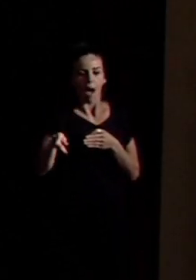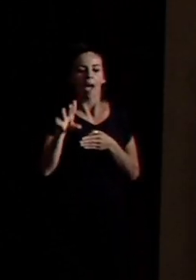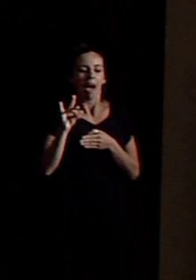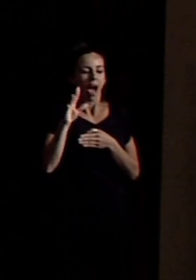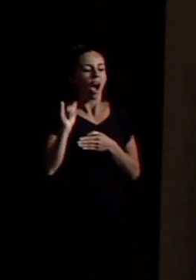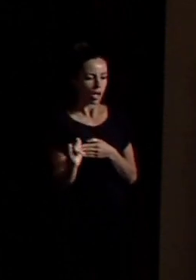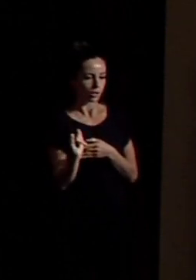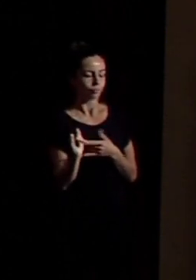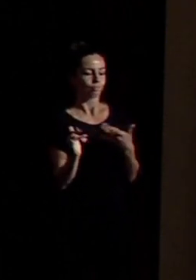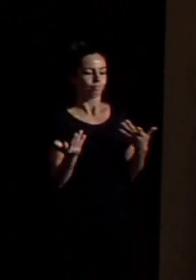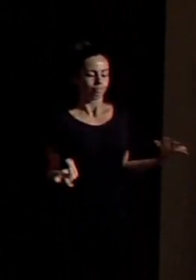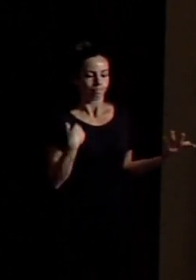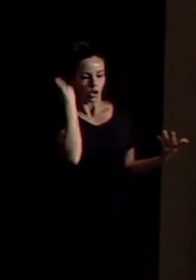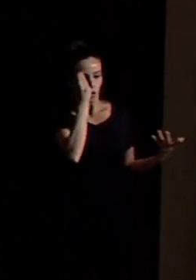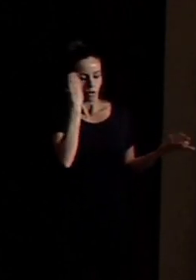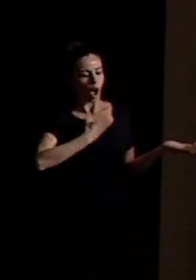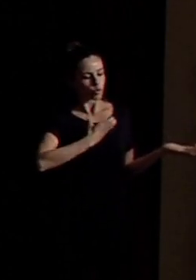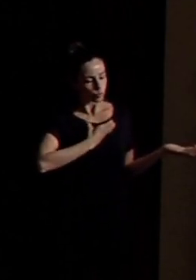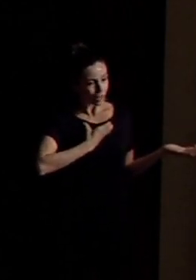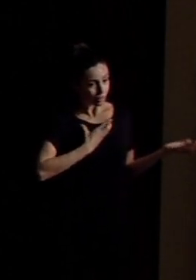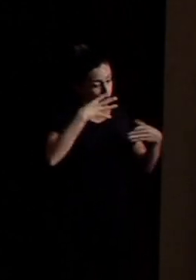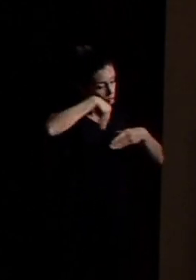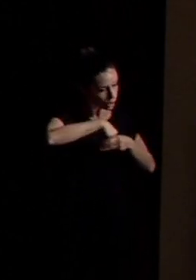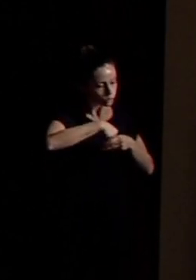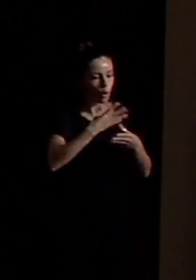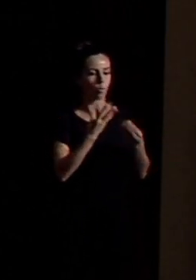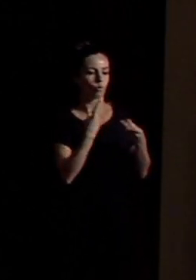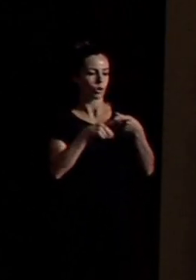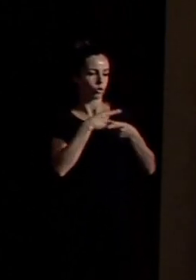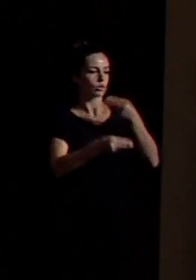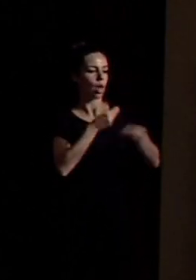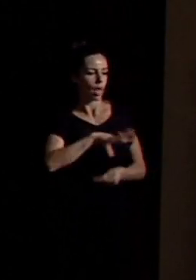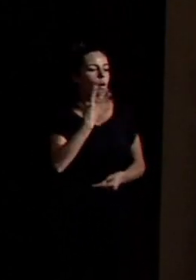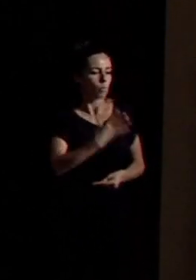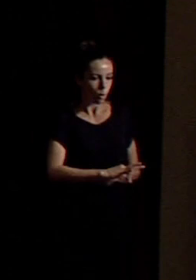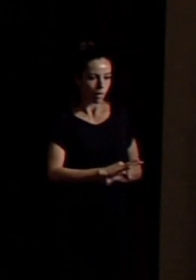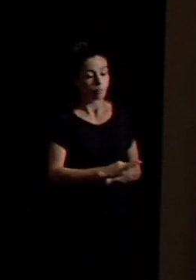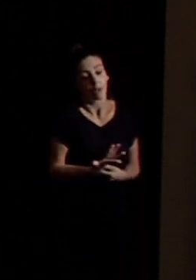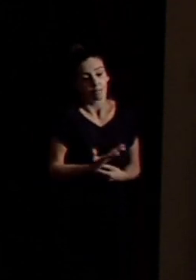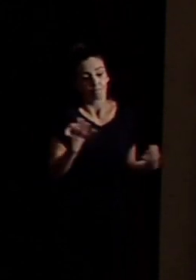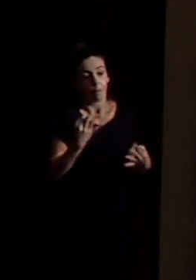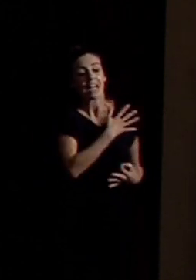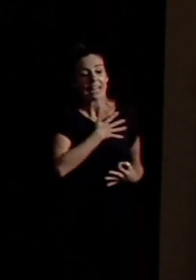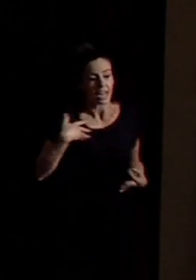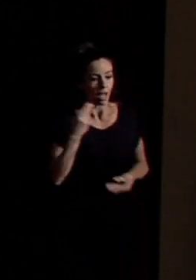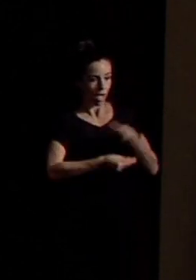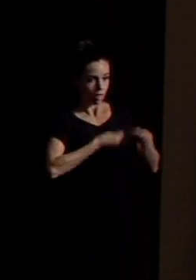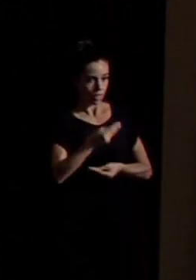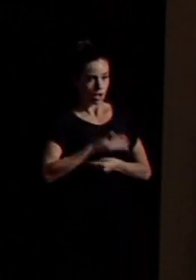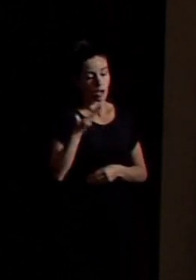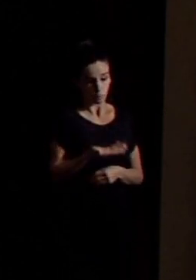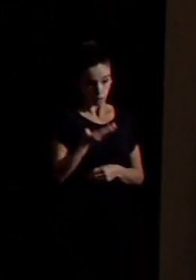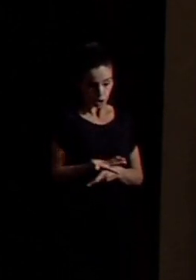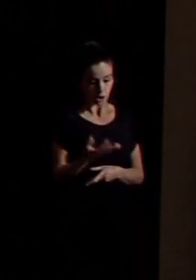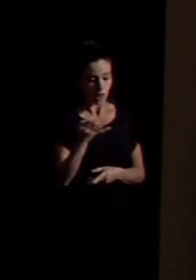¿no? Yo creo que desde los ayuntamientos se pueden hacer muchas cosas, ¿eh? Hay que tener voluntad, voluntad para hacerlas, ¿no? Y